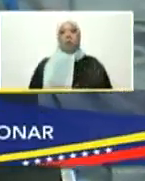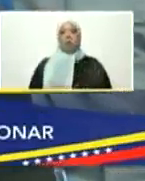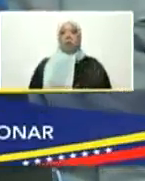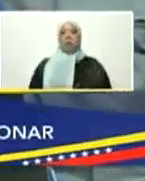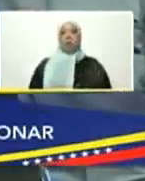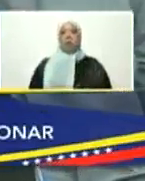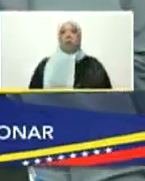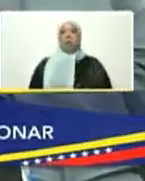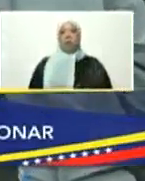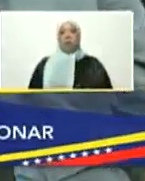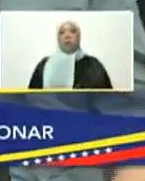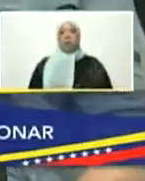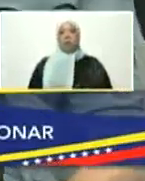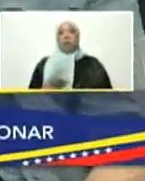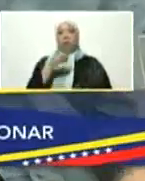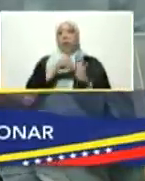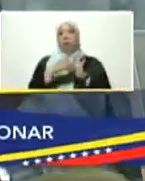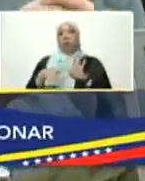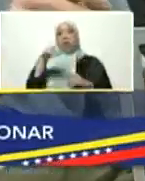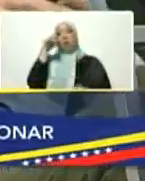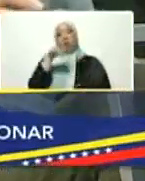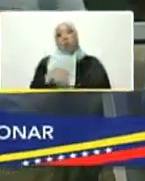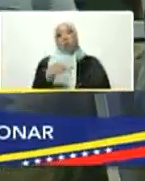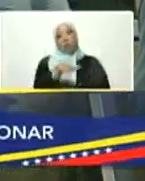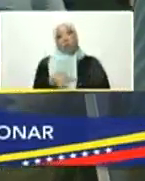decía Bolívar, el derecho de los pueblos.